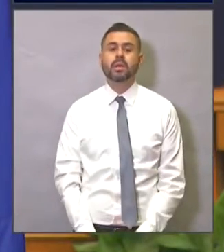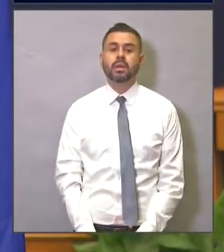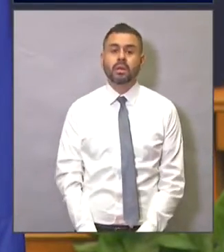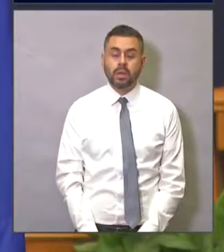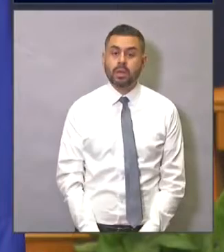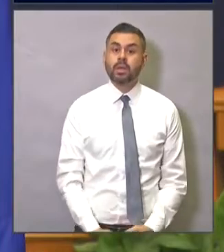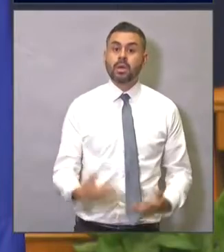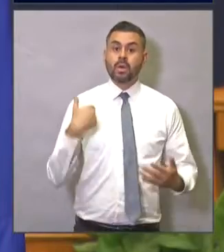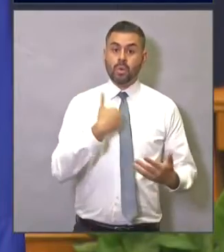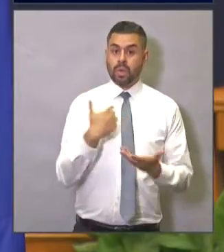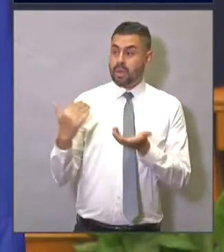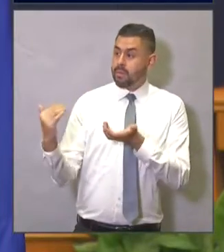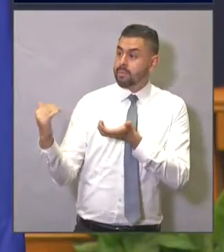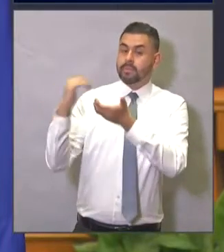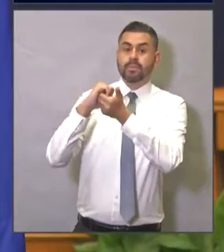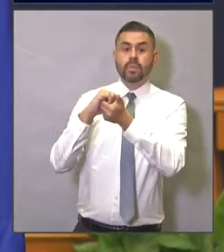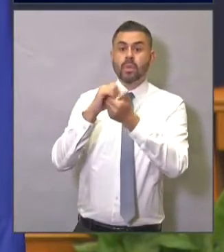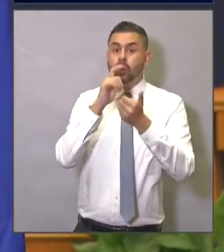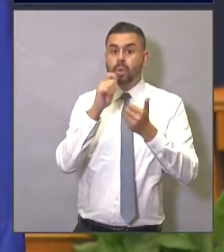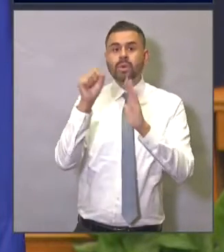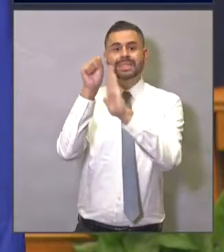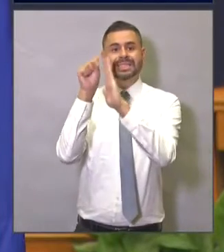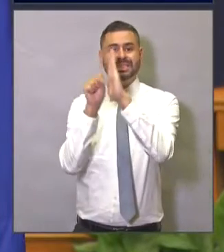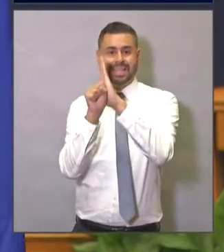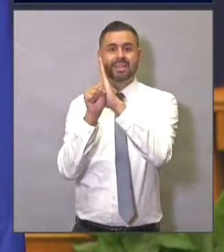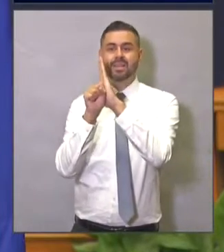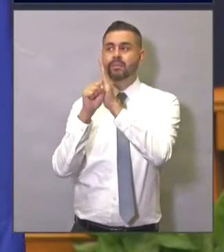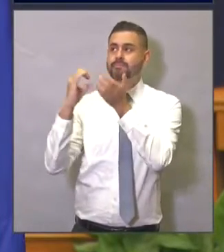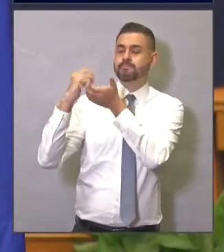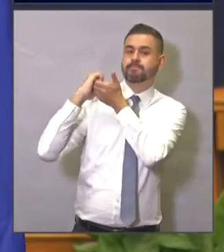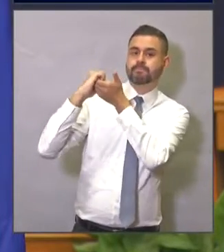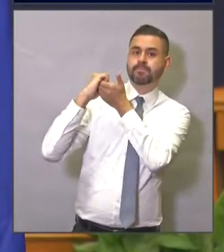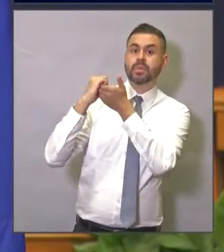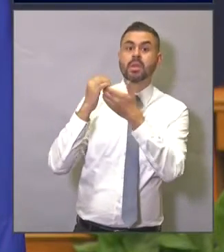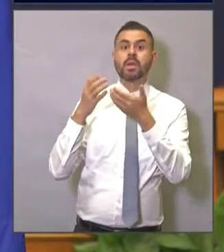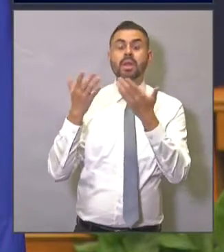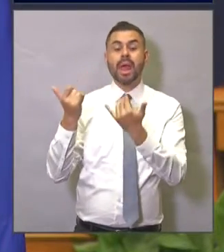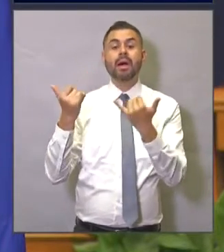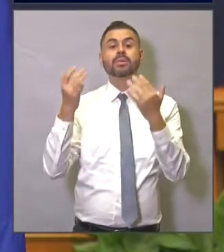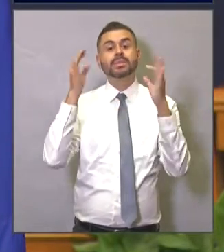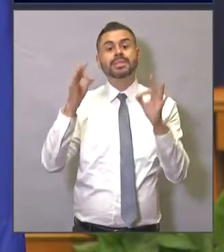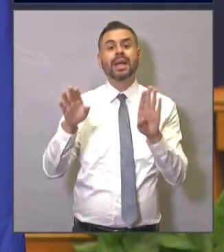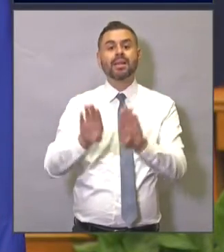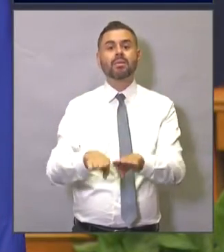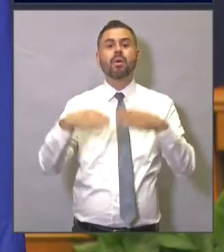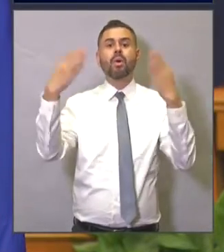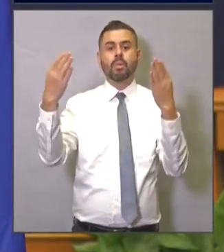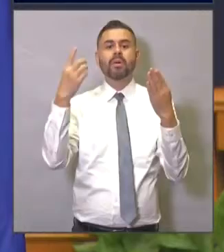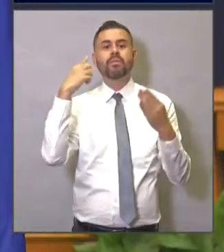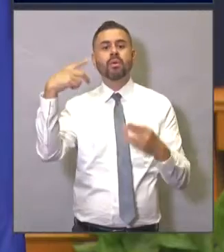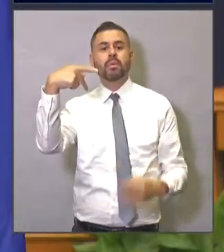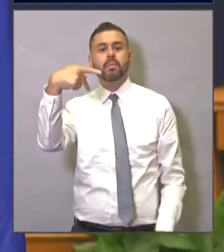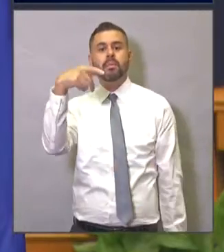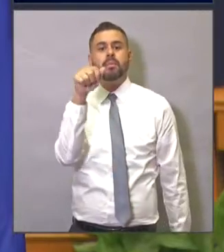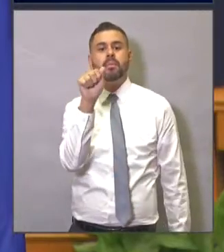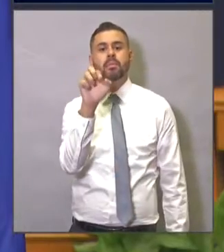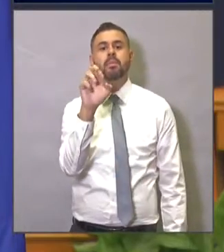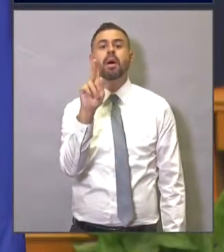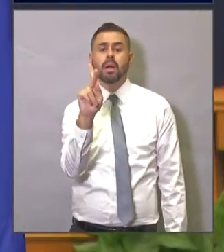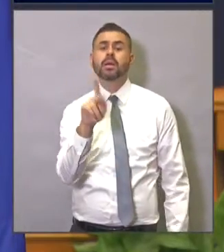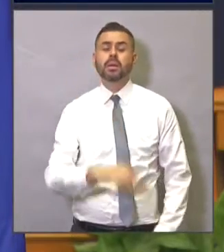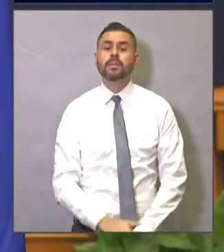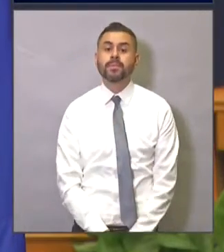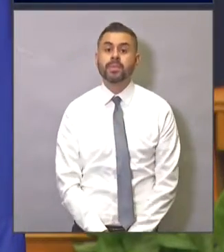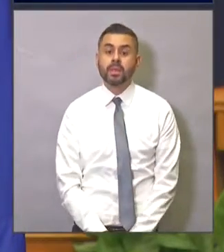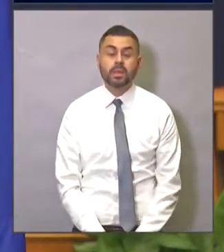se alineará con el Estado para permitir que los parques infantales vuelvan a abrir. Esperamos